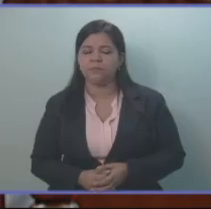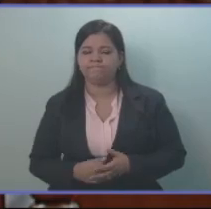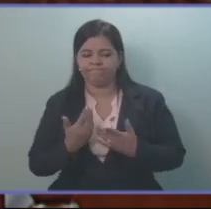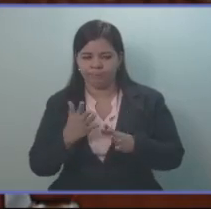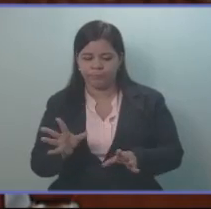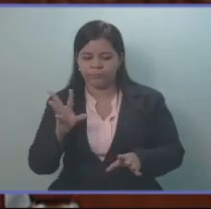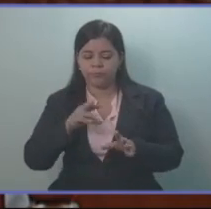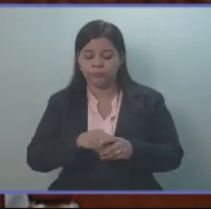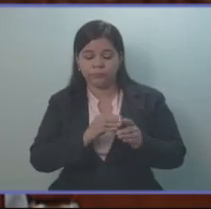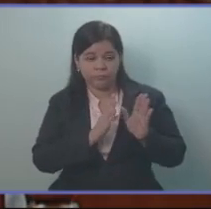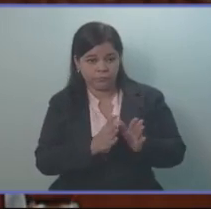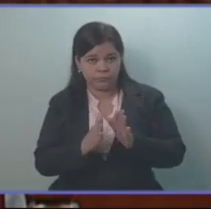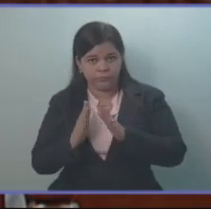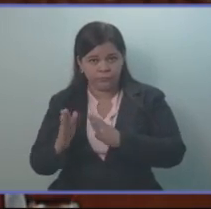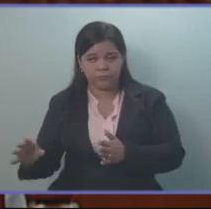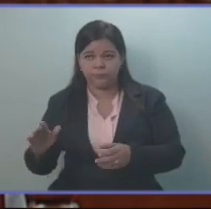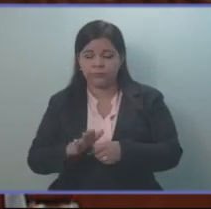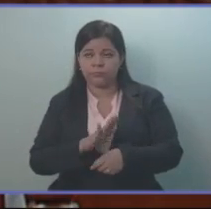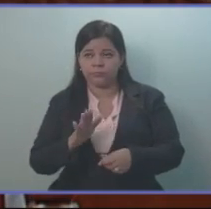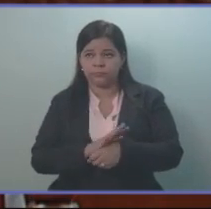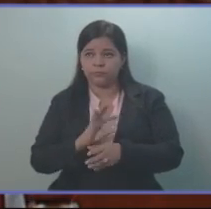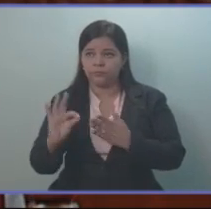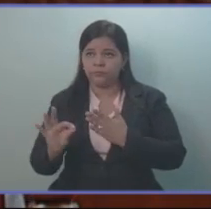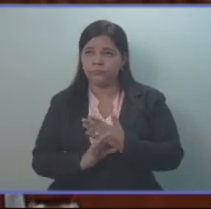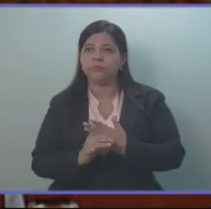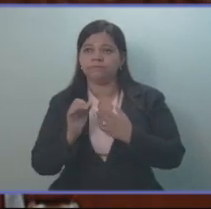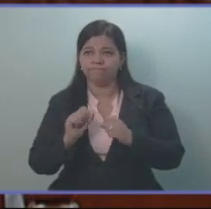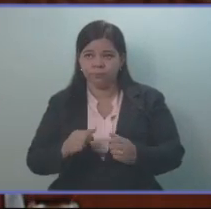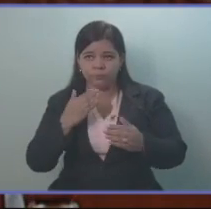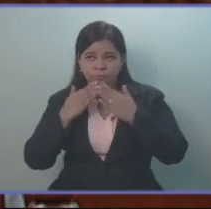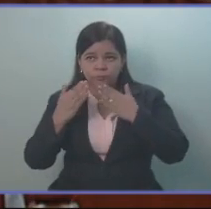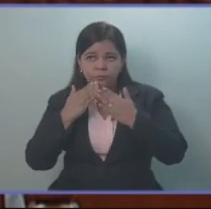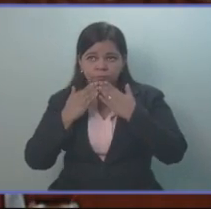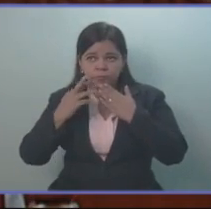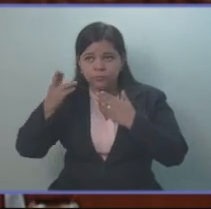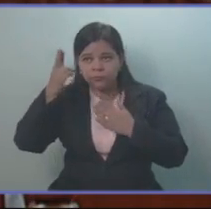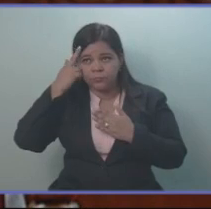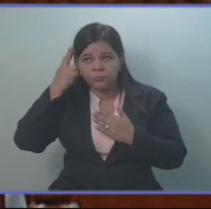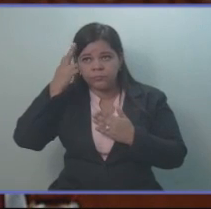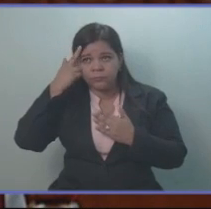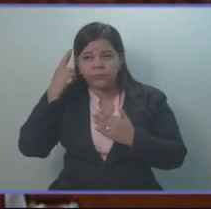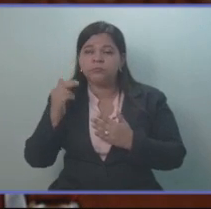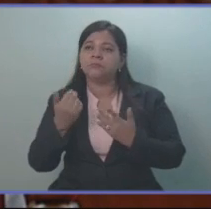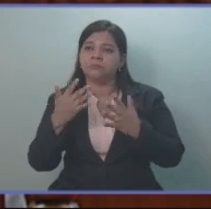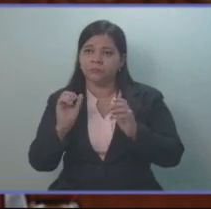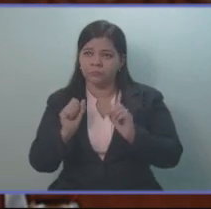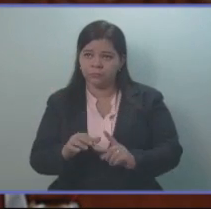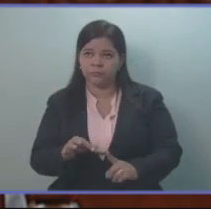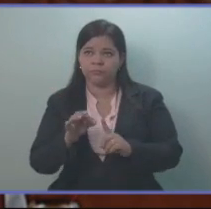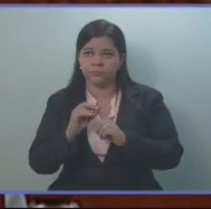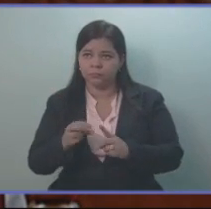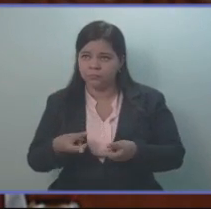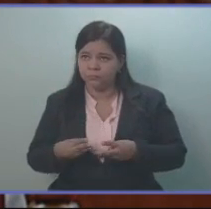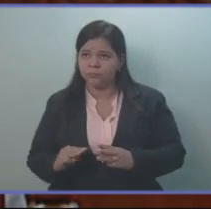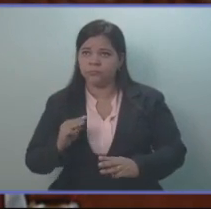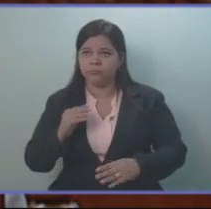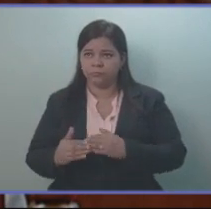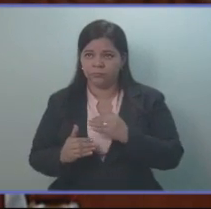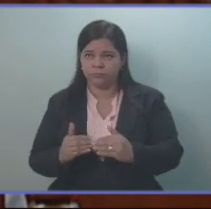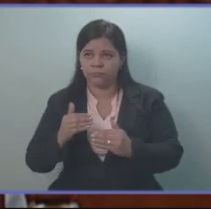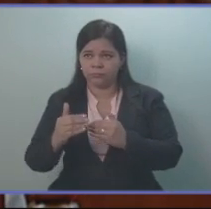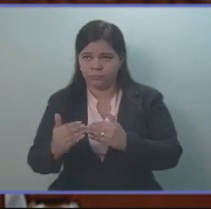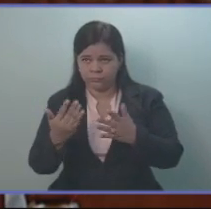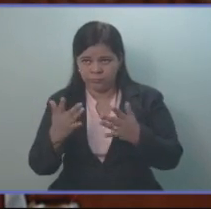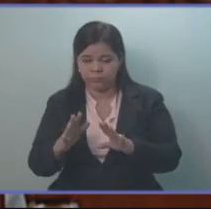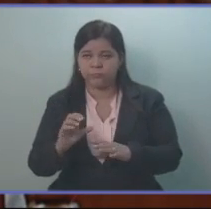integral del plan operativo del proyecto, se indicarán los criterios de elegibilidad, mecanismos y procedimientos para el otorgamiento de crédito